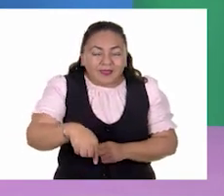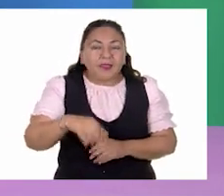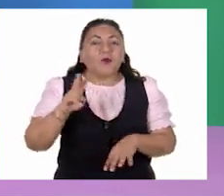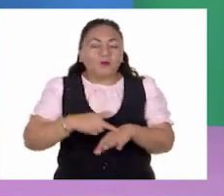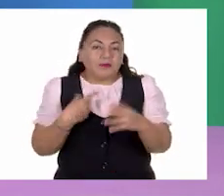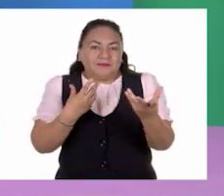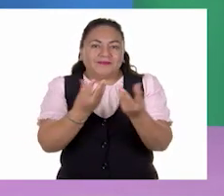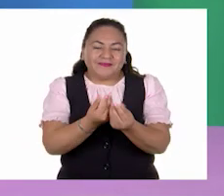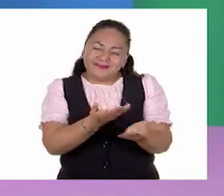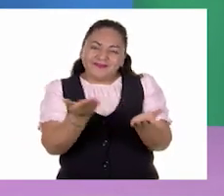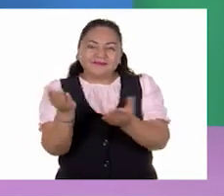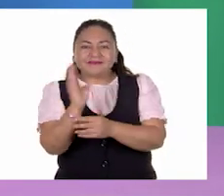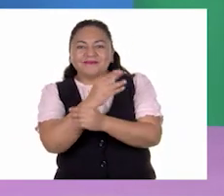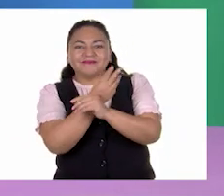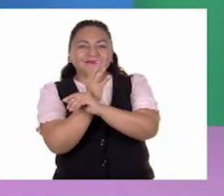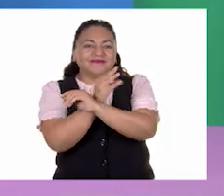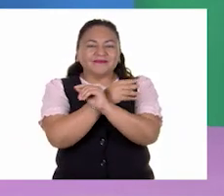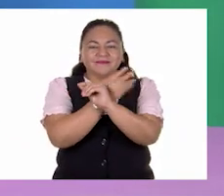con ustedes.